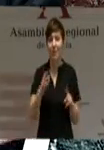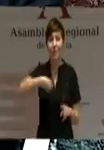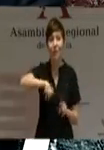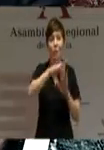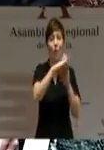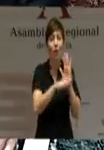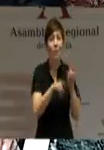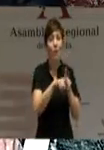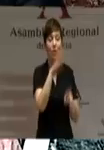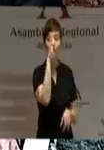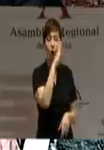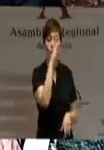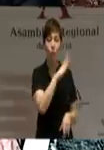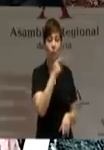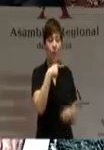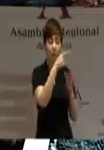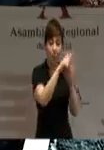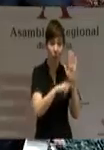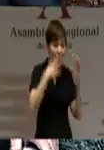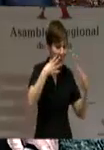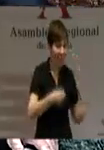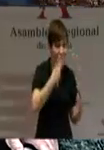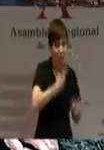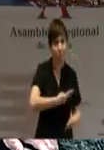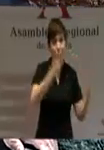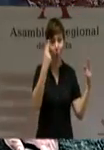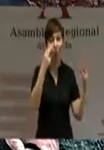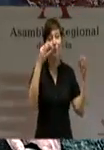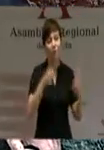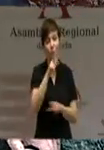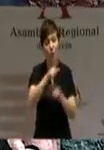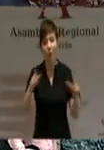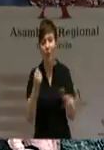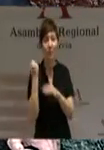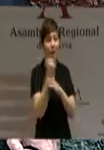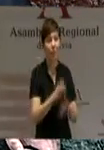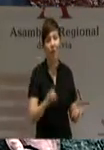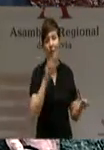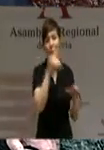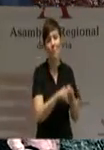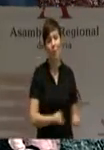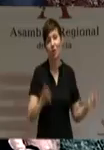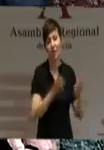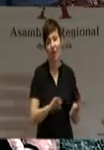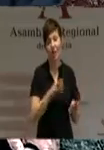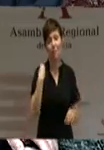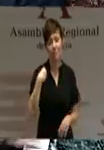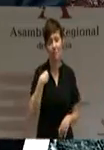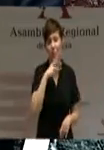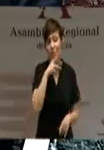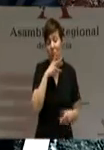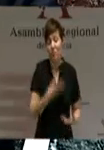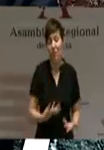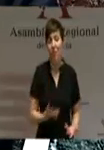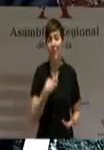que de haber sido desvelado, seguro que no habría tenido el respaldo electoral al que ahora usted se agarra. Y, por tanto, eso le sitúa